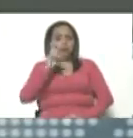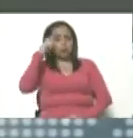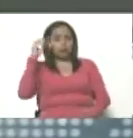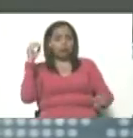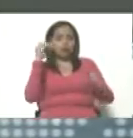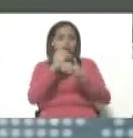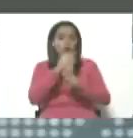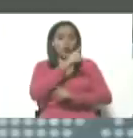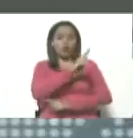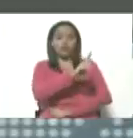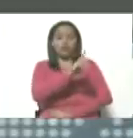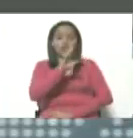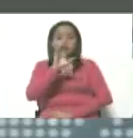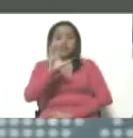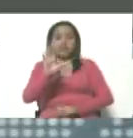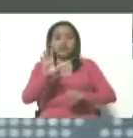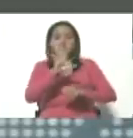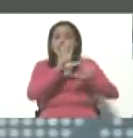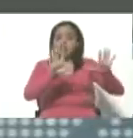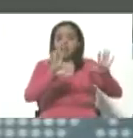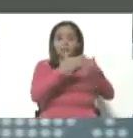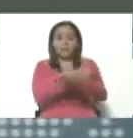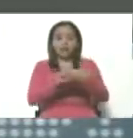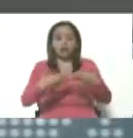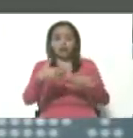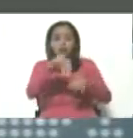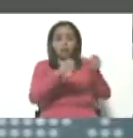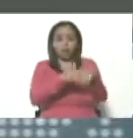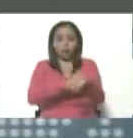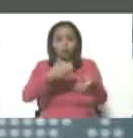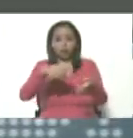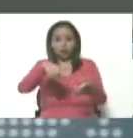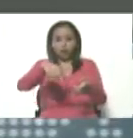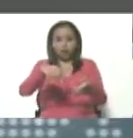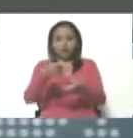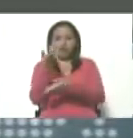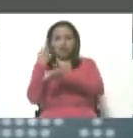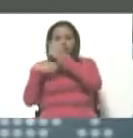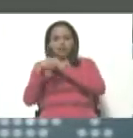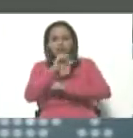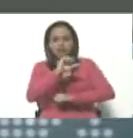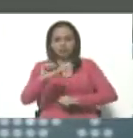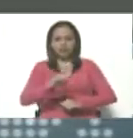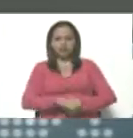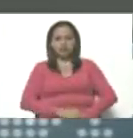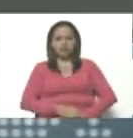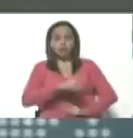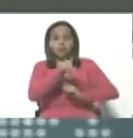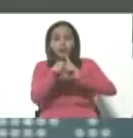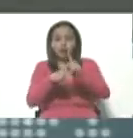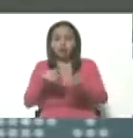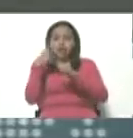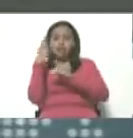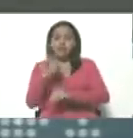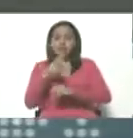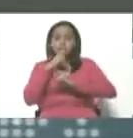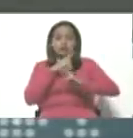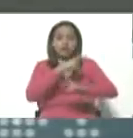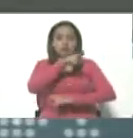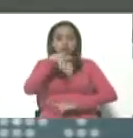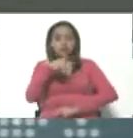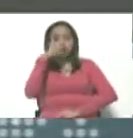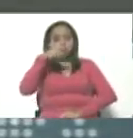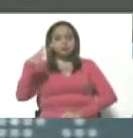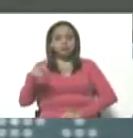de 10 millones de pruebas que puse hace unas semanas atrás. Todas estas son preguntas que debemos responder a nuestro